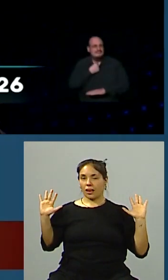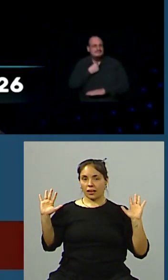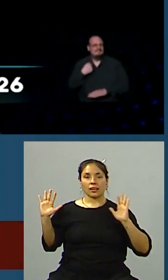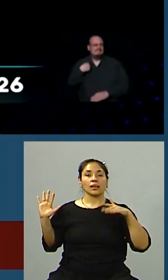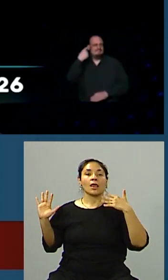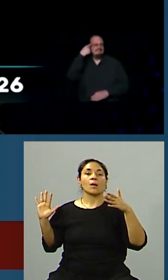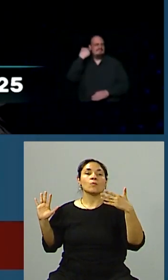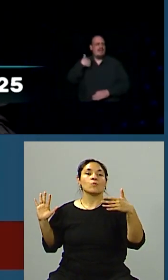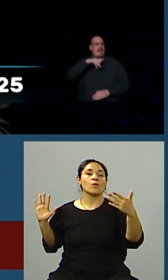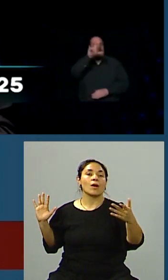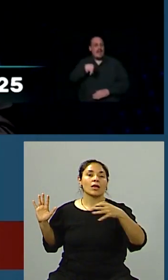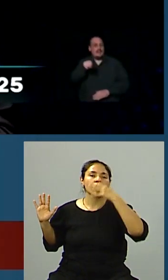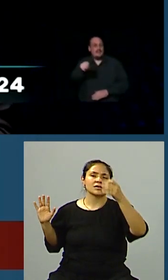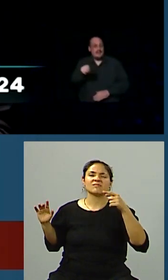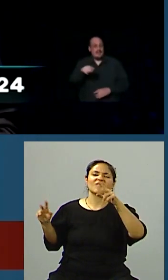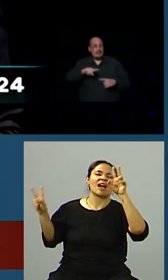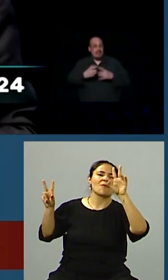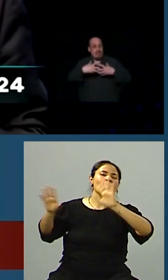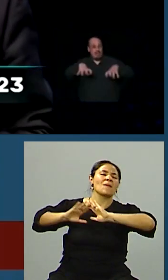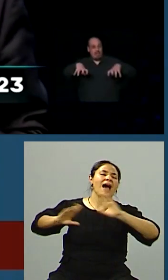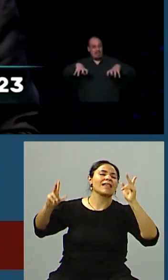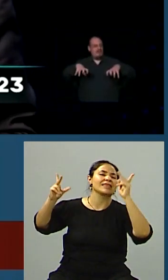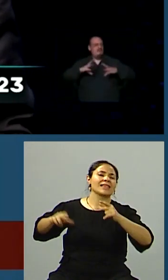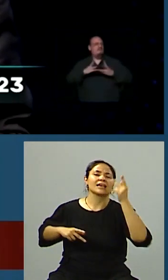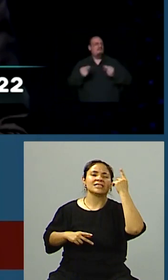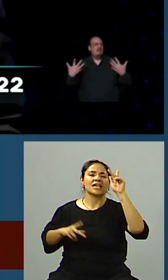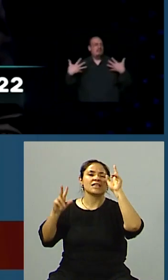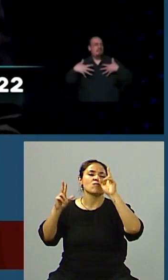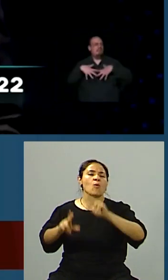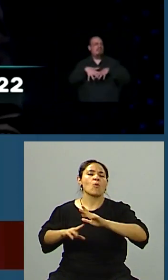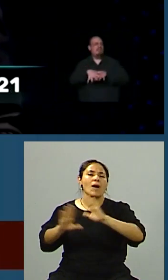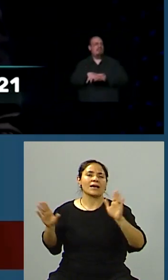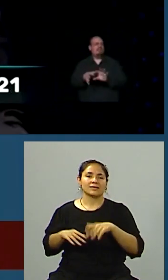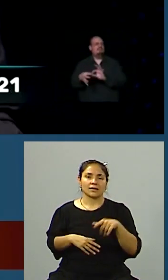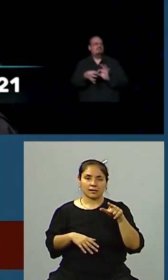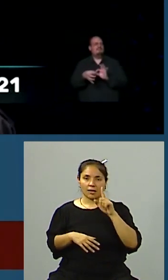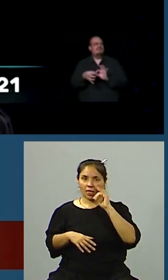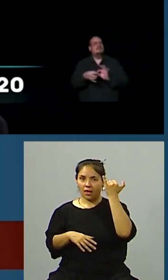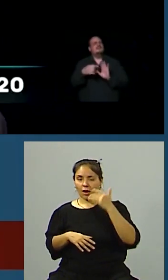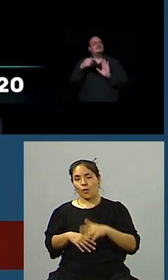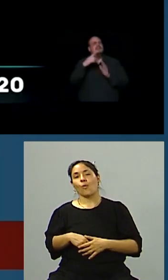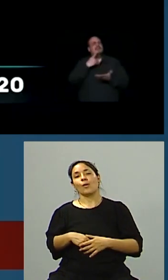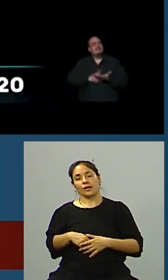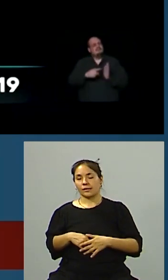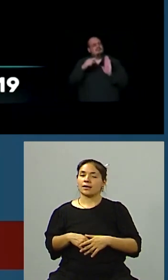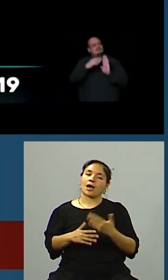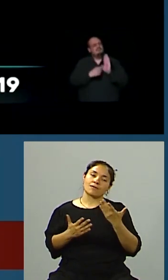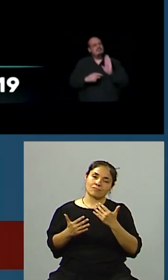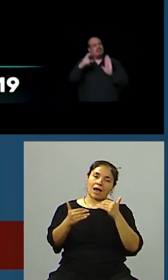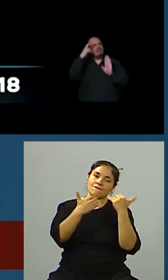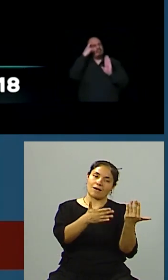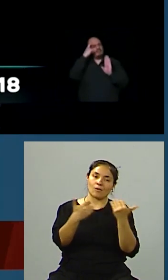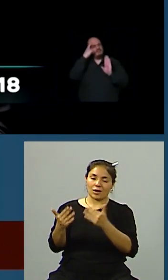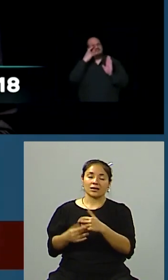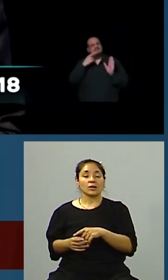que se vaya al kirchnerismo. Digo, me parece que esa neutralidad queda de lado cuando ya plantean esa posición, ¿no? Más allá de que mucho se dice de que Massa no es